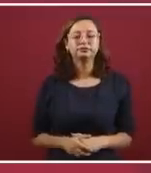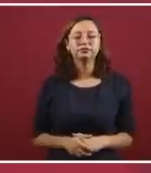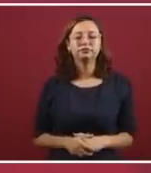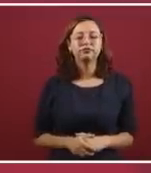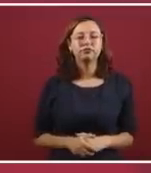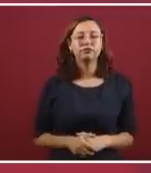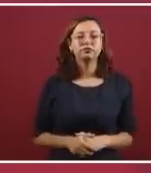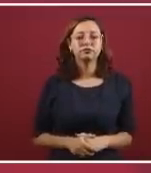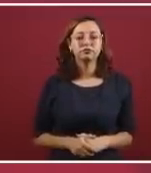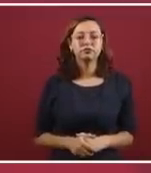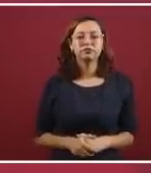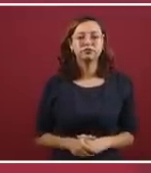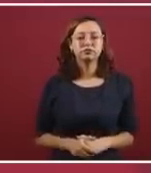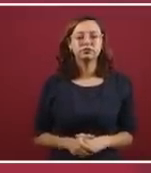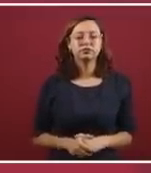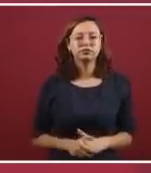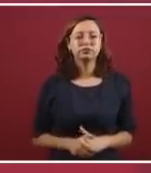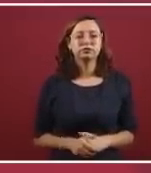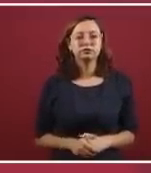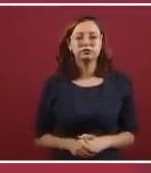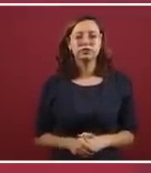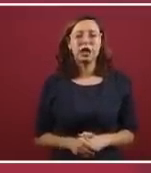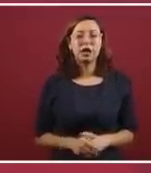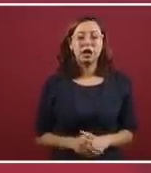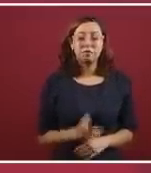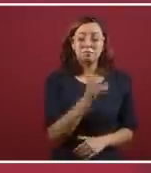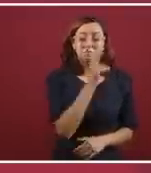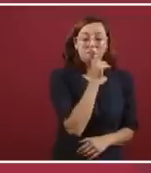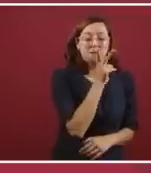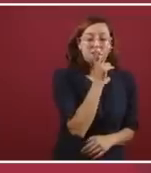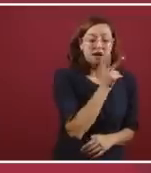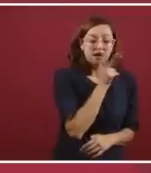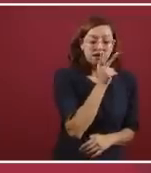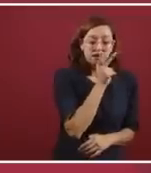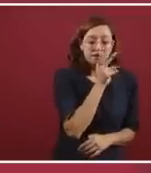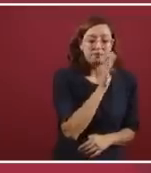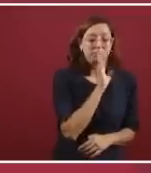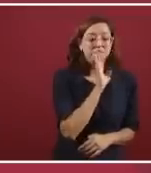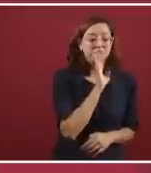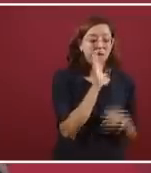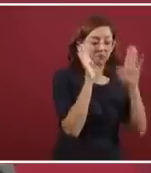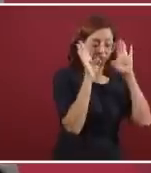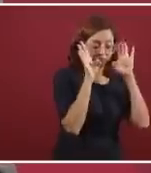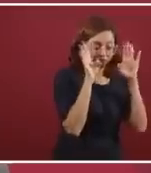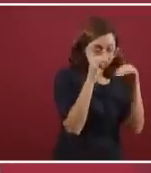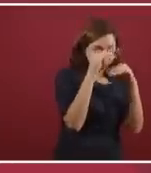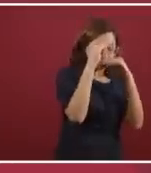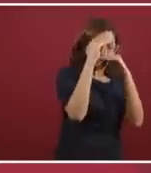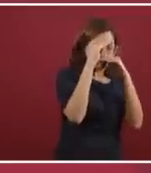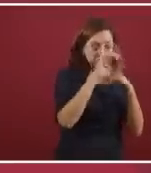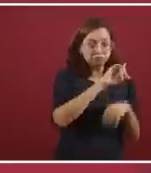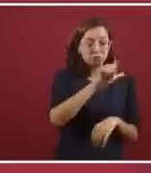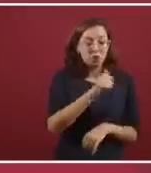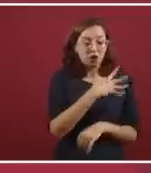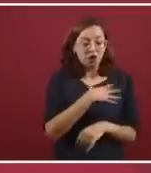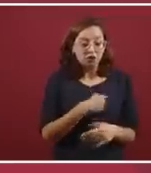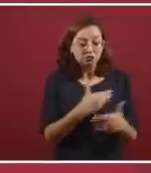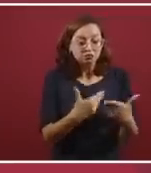padres conservadores e hijos liberales